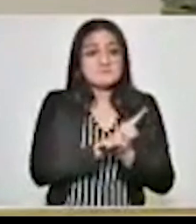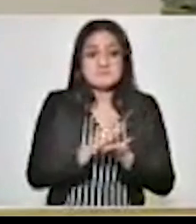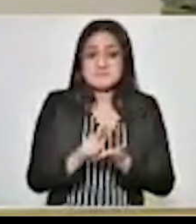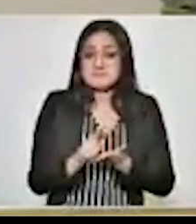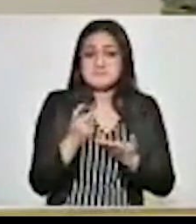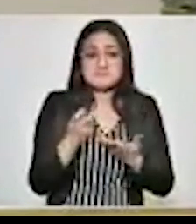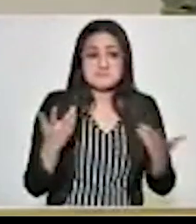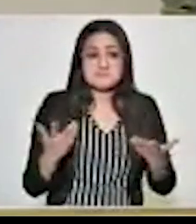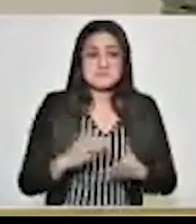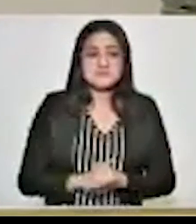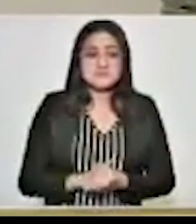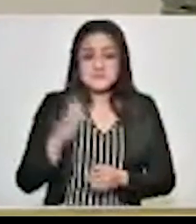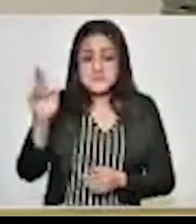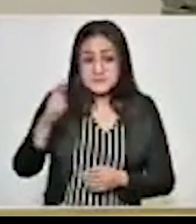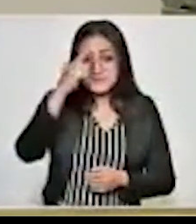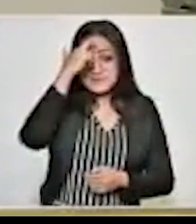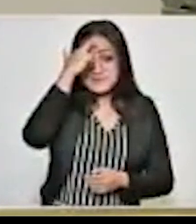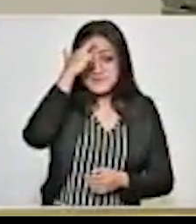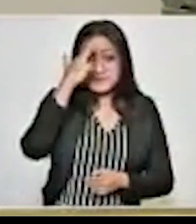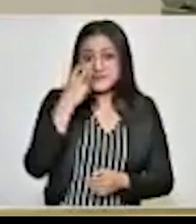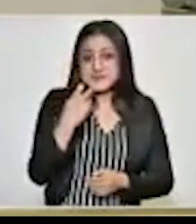transparente, reconocido.